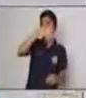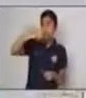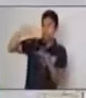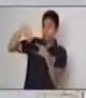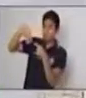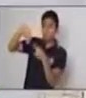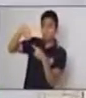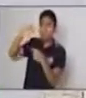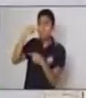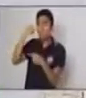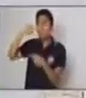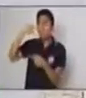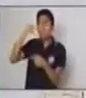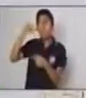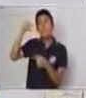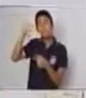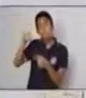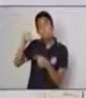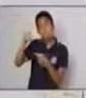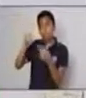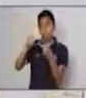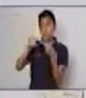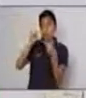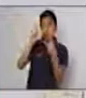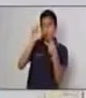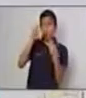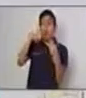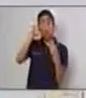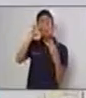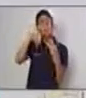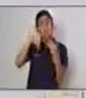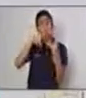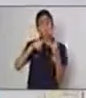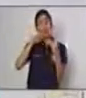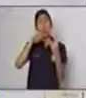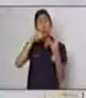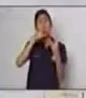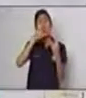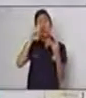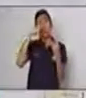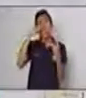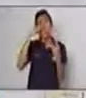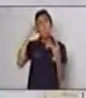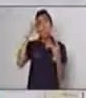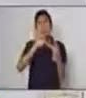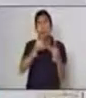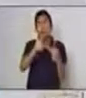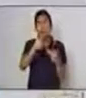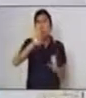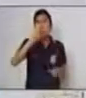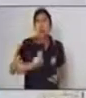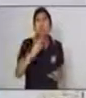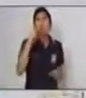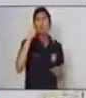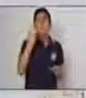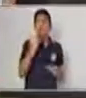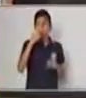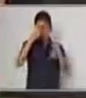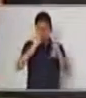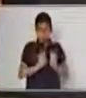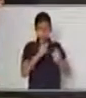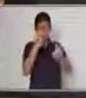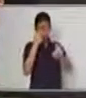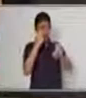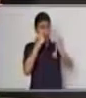común múltiplo. Entonces, ¿qué debo buscar? Debo buscar el múltiplo que